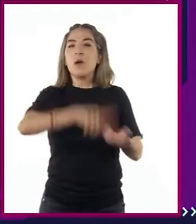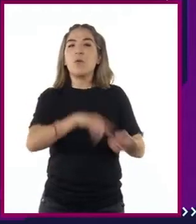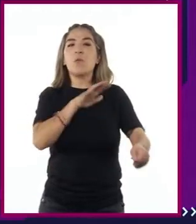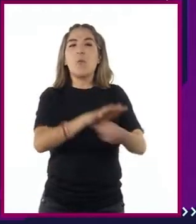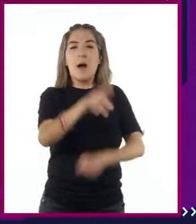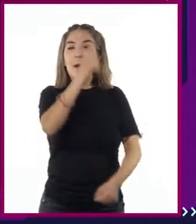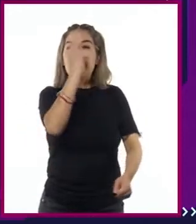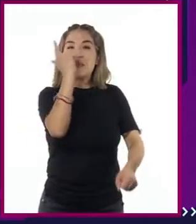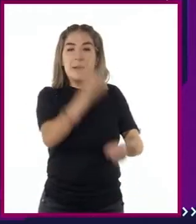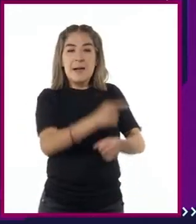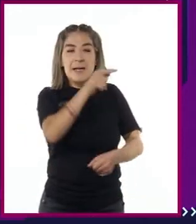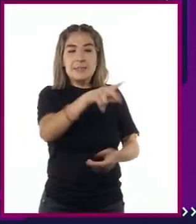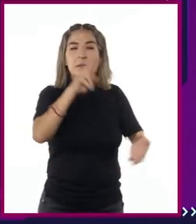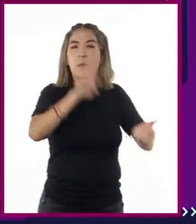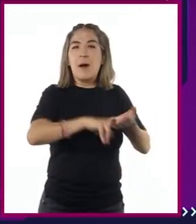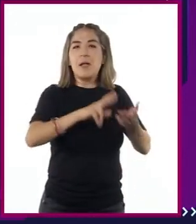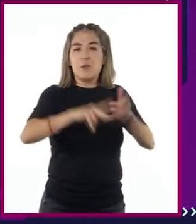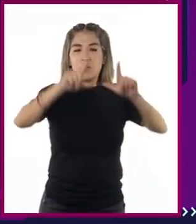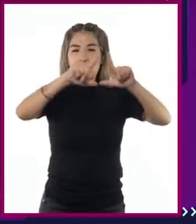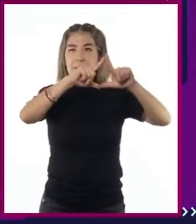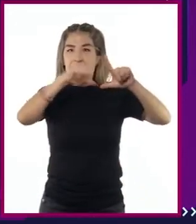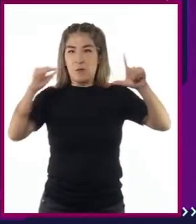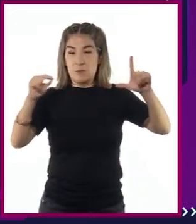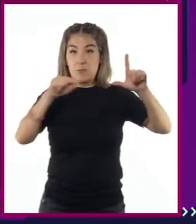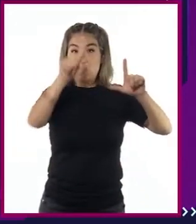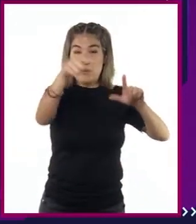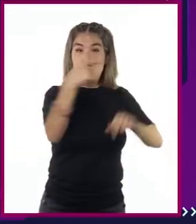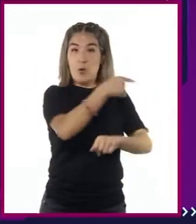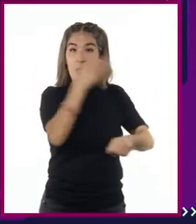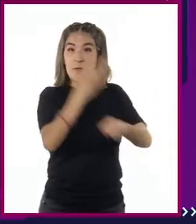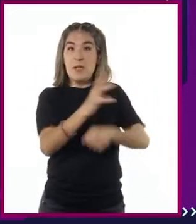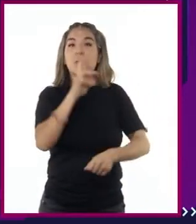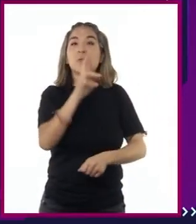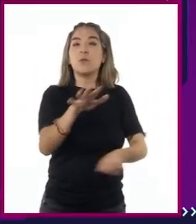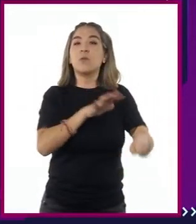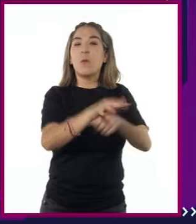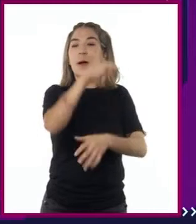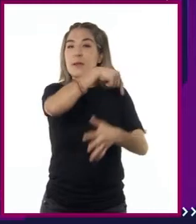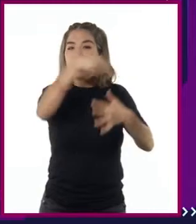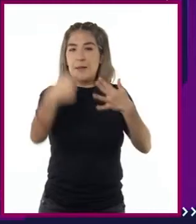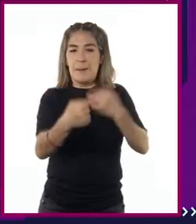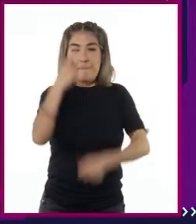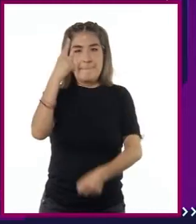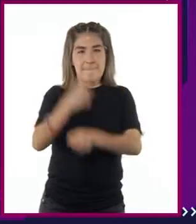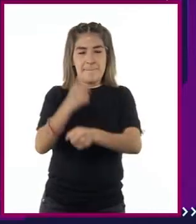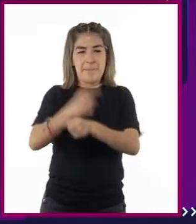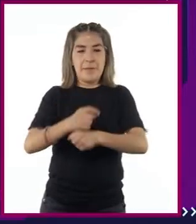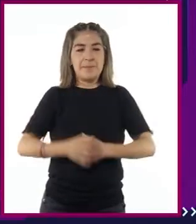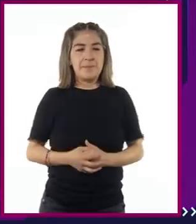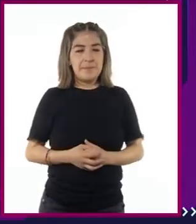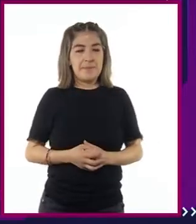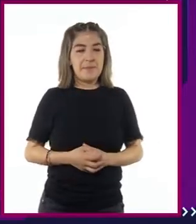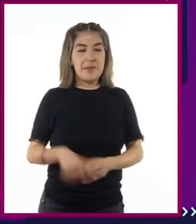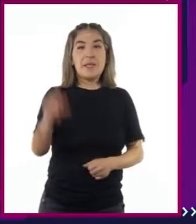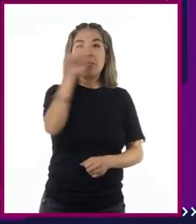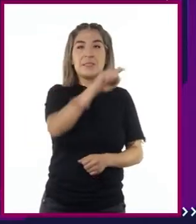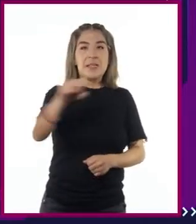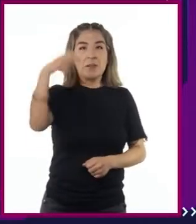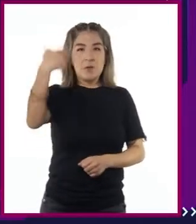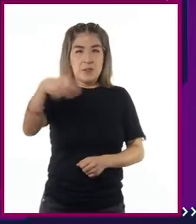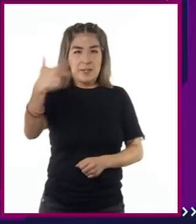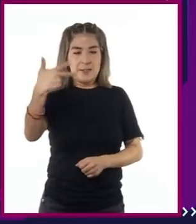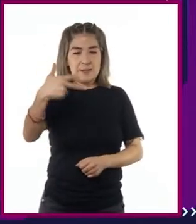en el siguiente triángulo. Los resultados posibles son: inciso A, 113